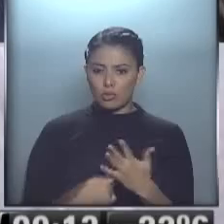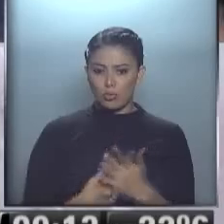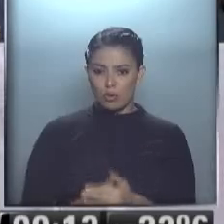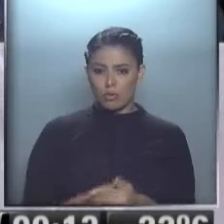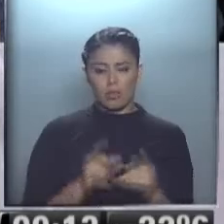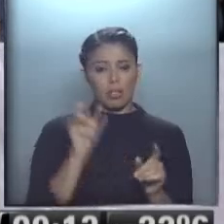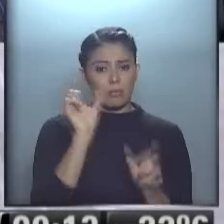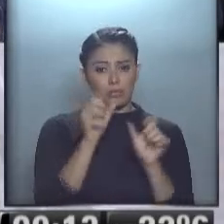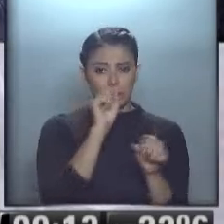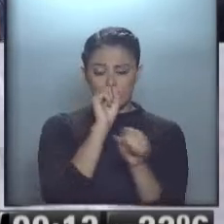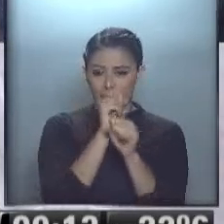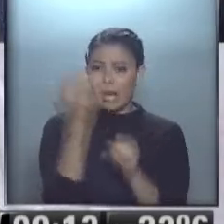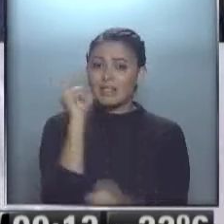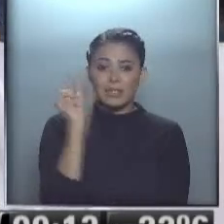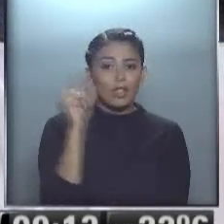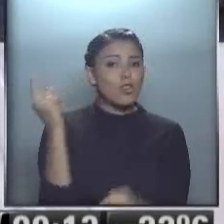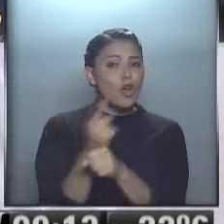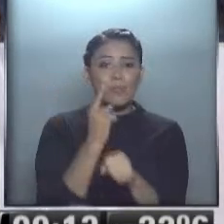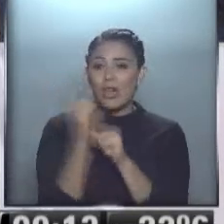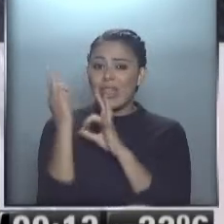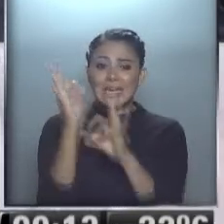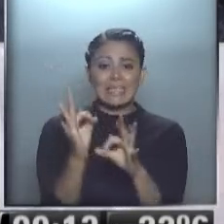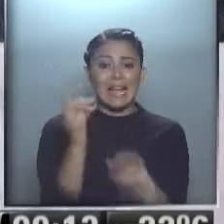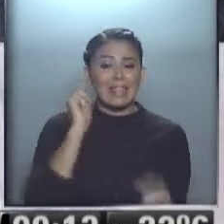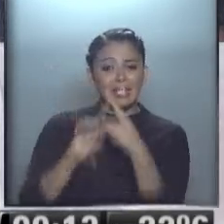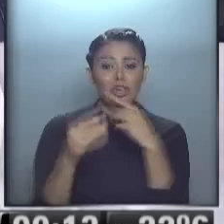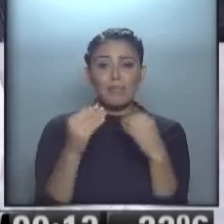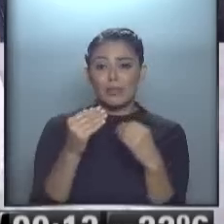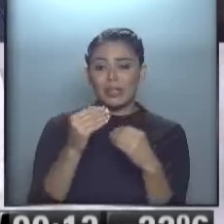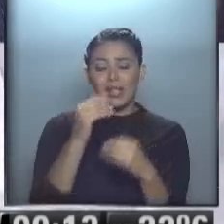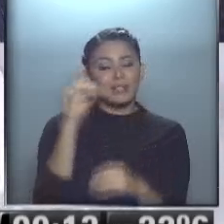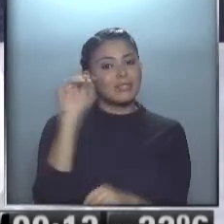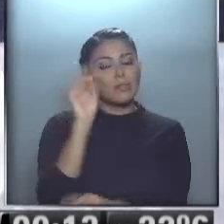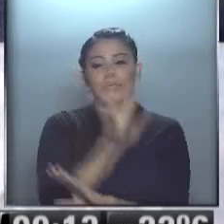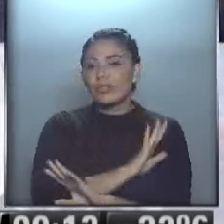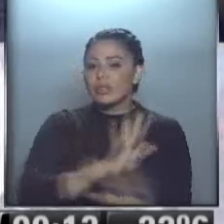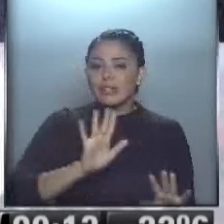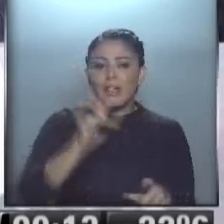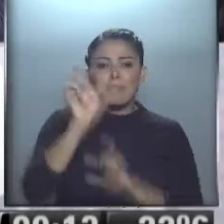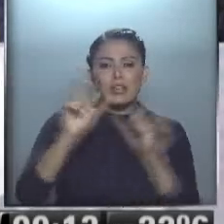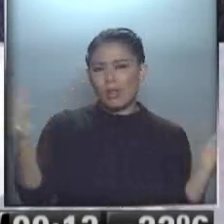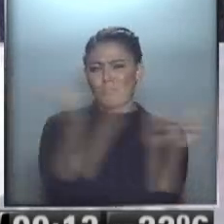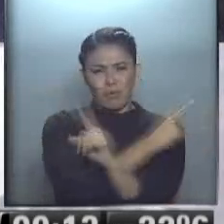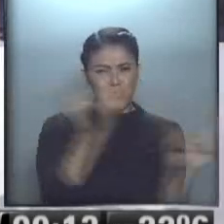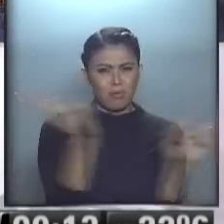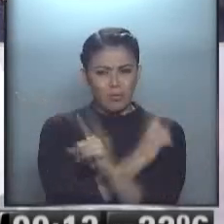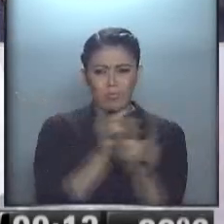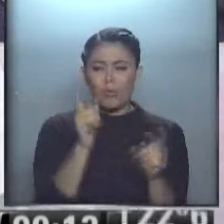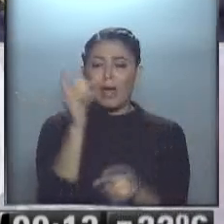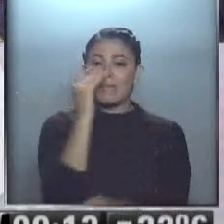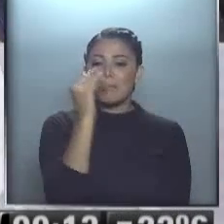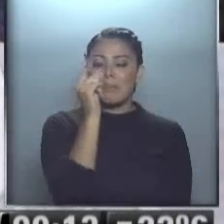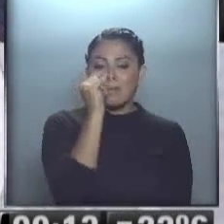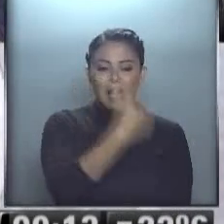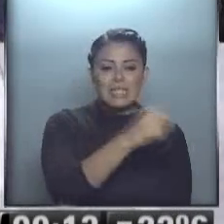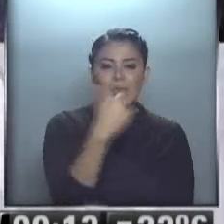continúa trabajando recién casi no podíamos ni llegar para salir al aire porque era impresionante la cantidad de gente que se está movilizando las madres que van a llevar